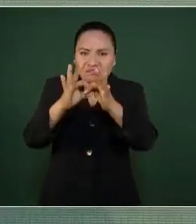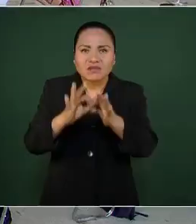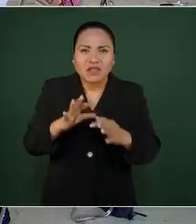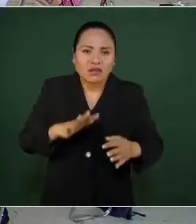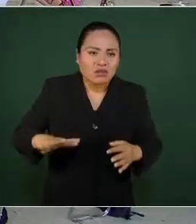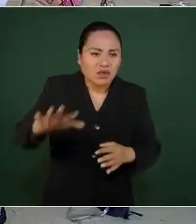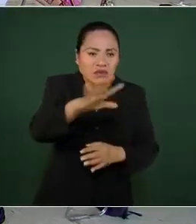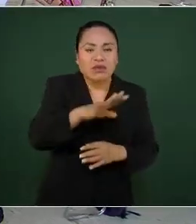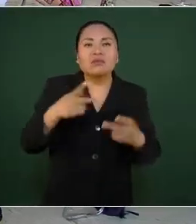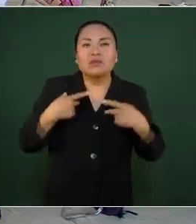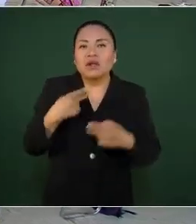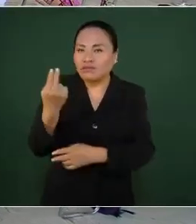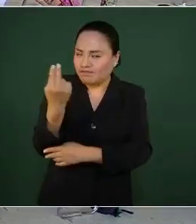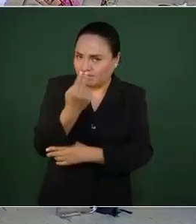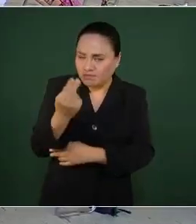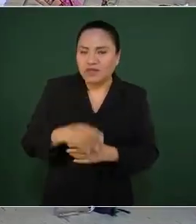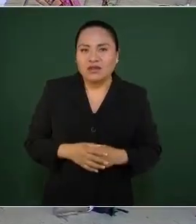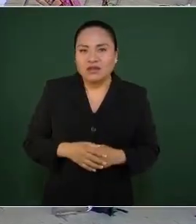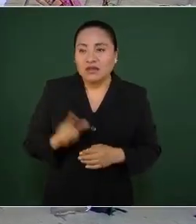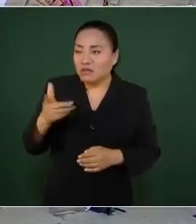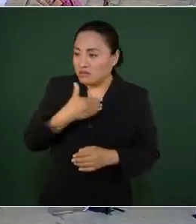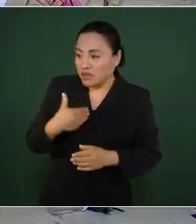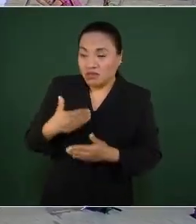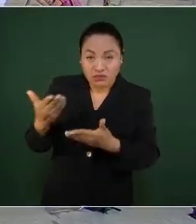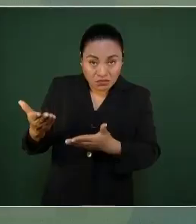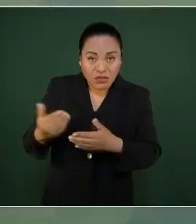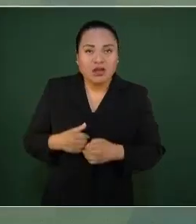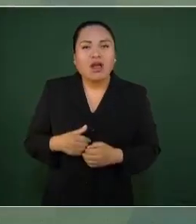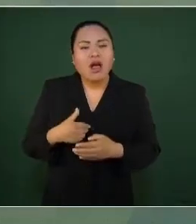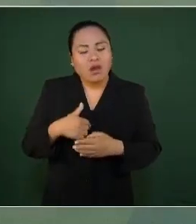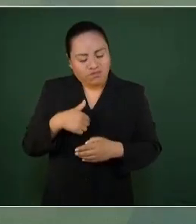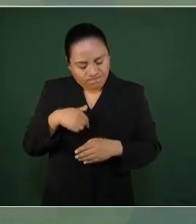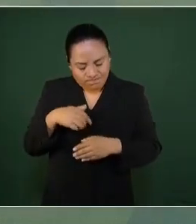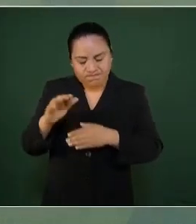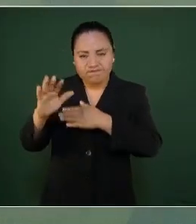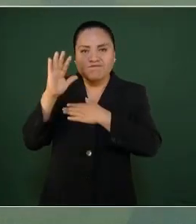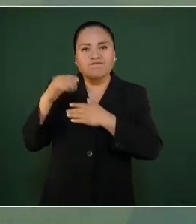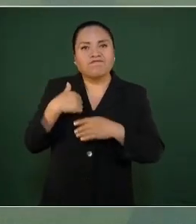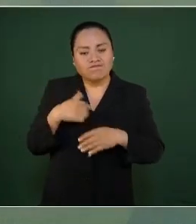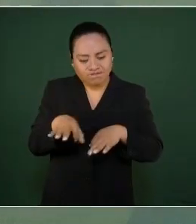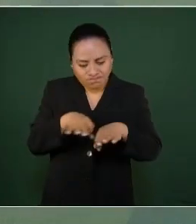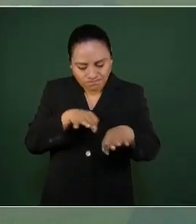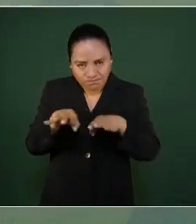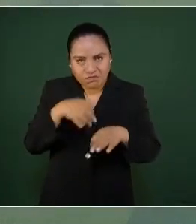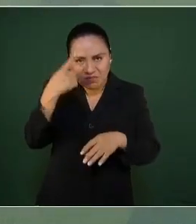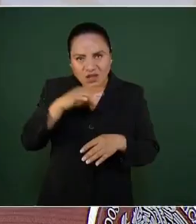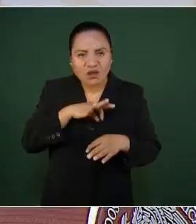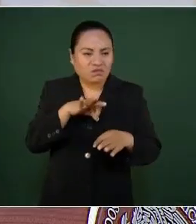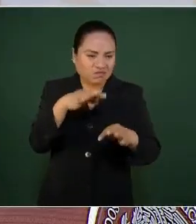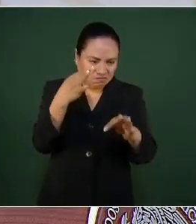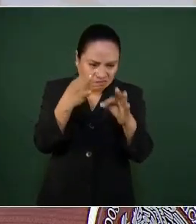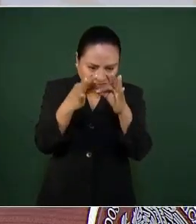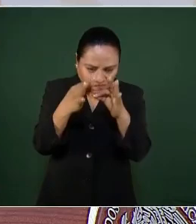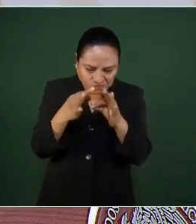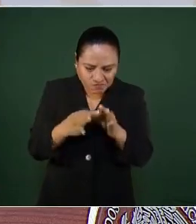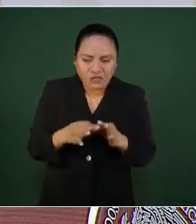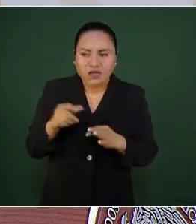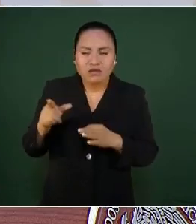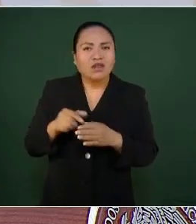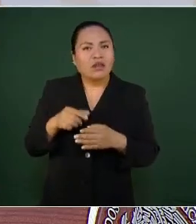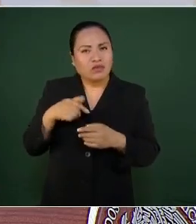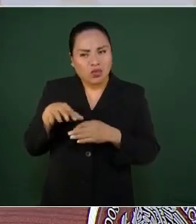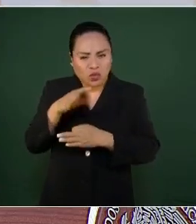pueblo. Cuente usted, presidente, con nosotros para contribuir a cumplir su compromiso